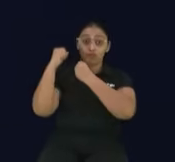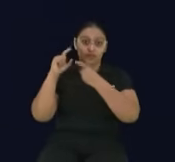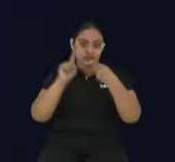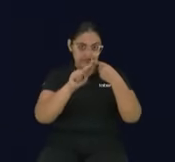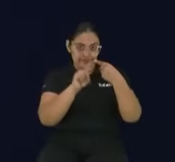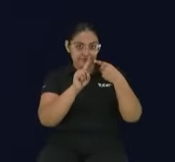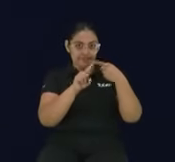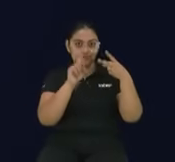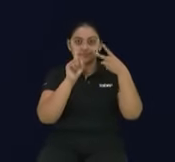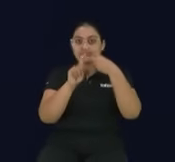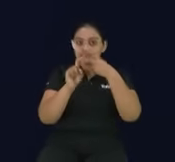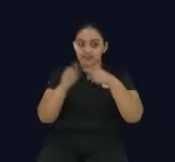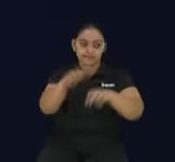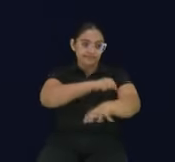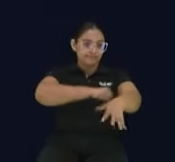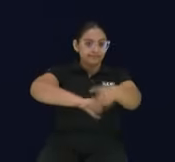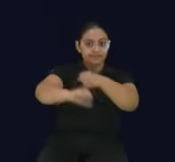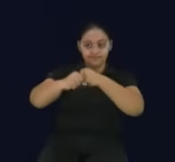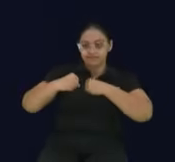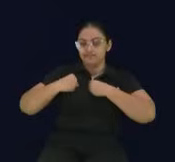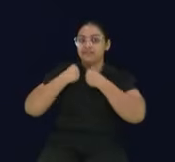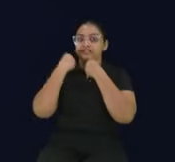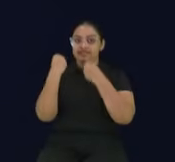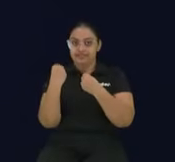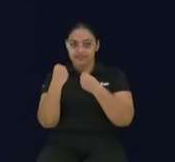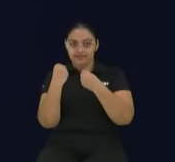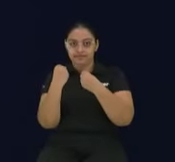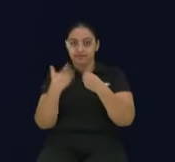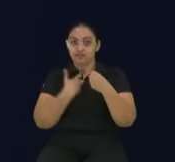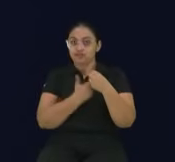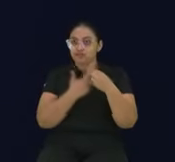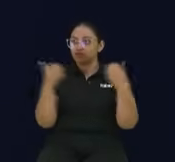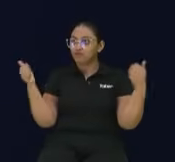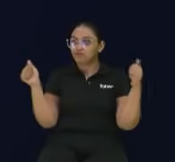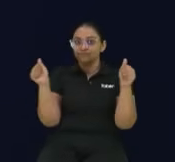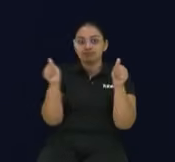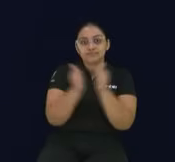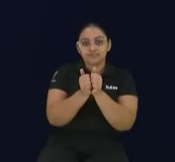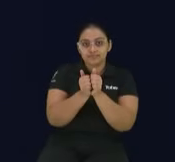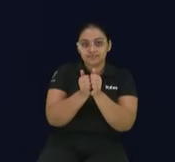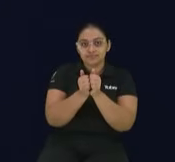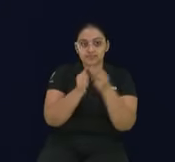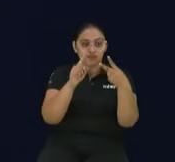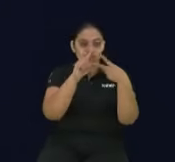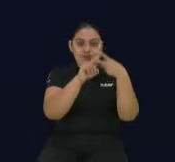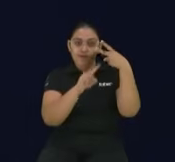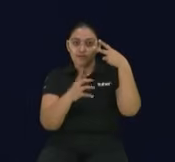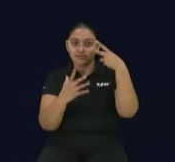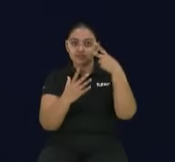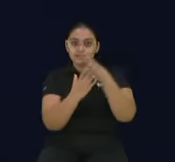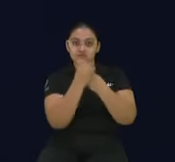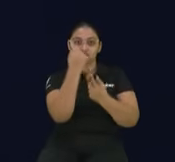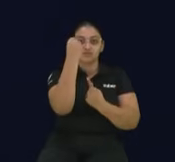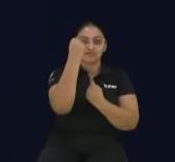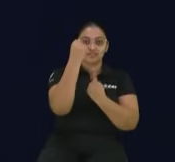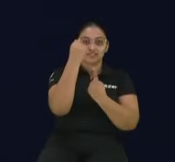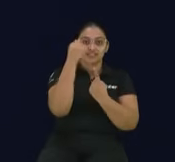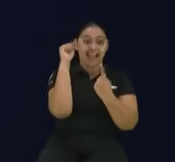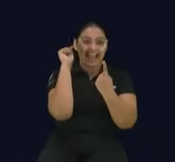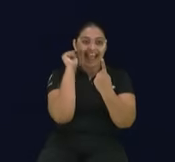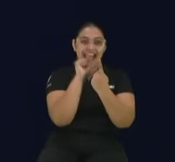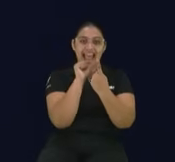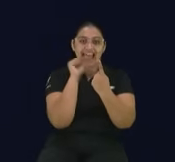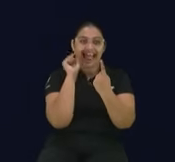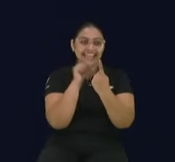fortaleza valentía una a los dos de ahí viene la fortaleza y la valentía